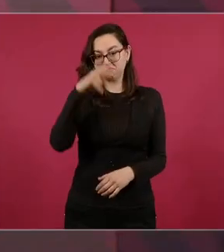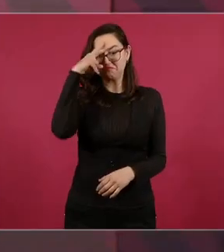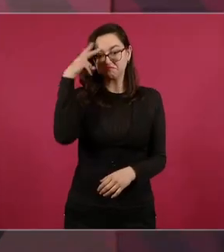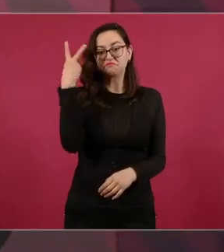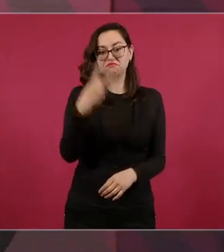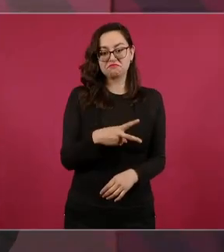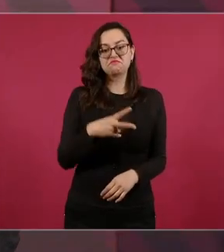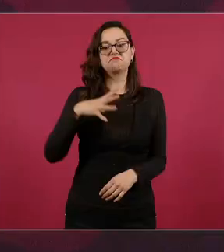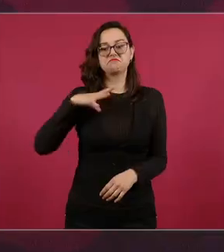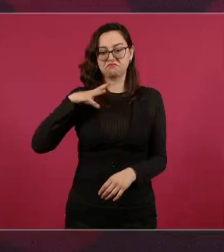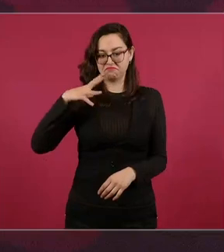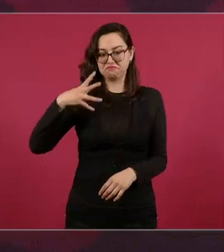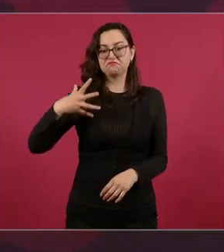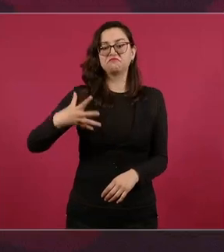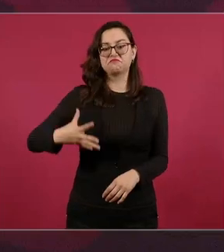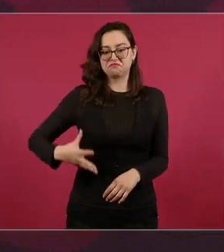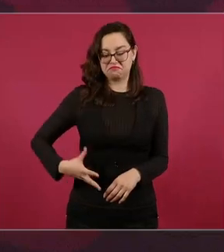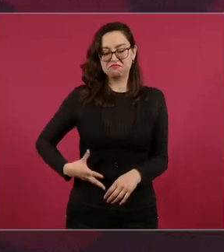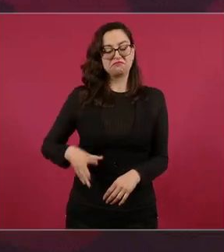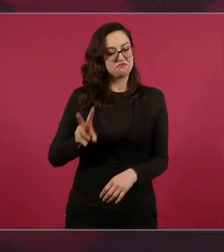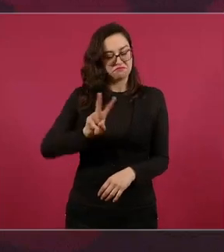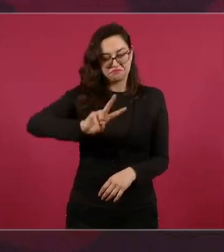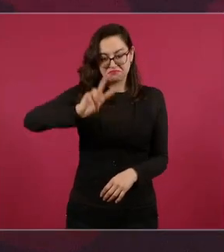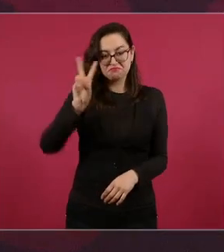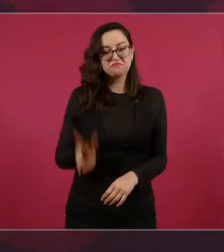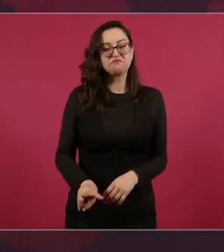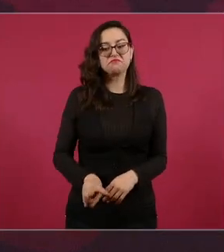un orgullo